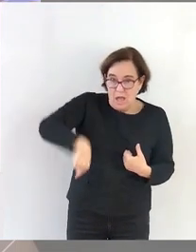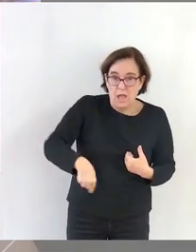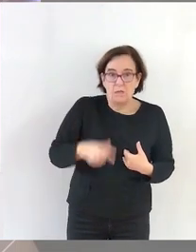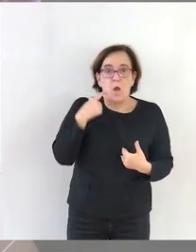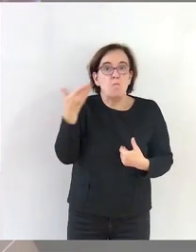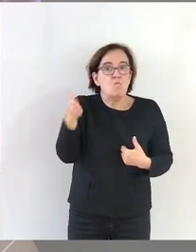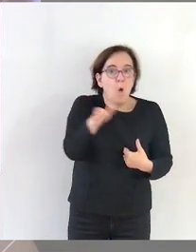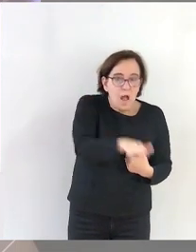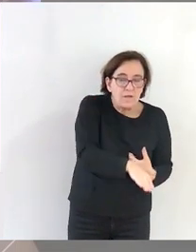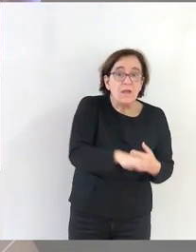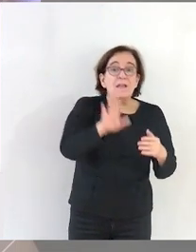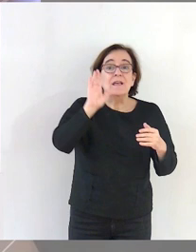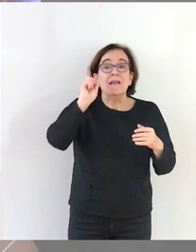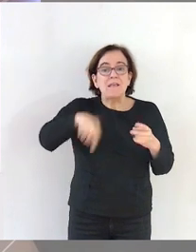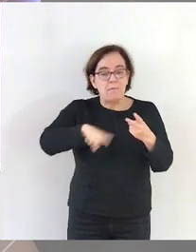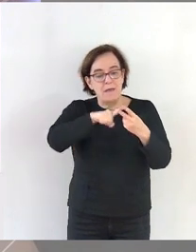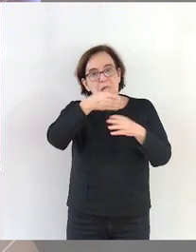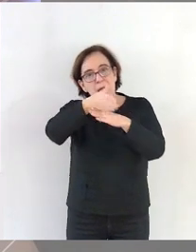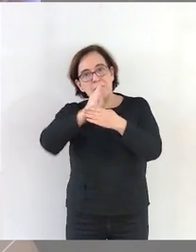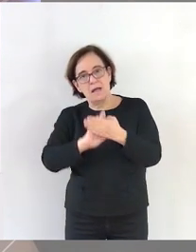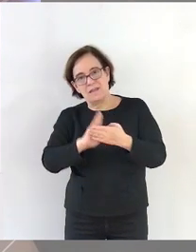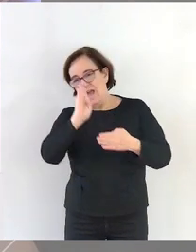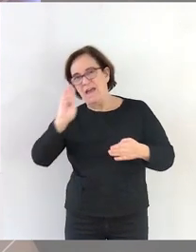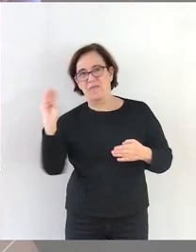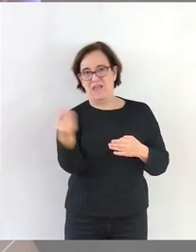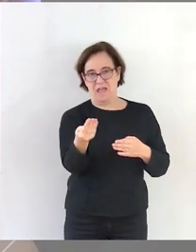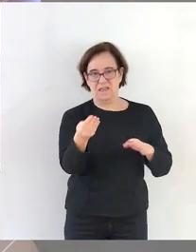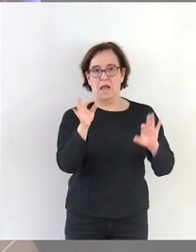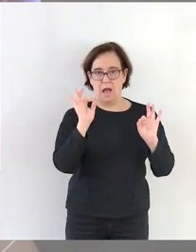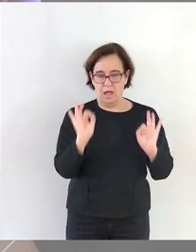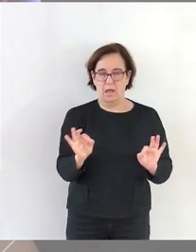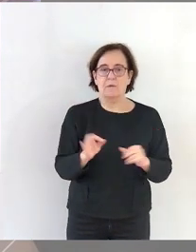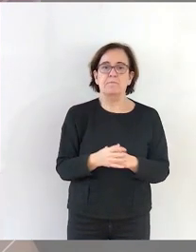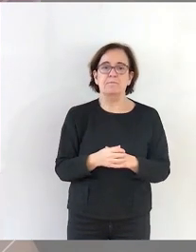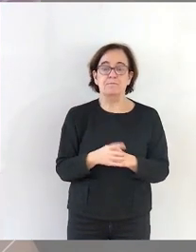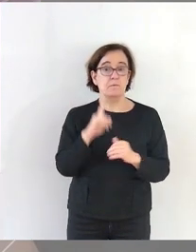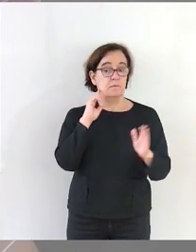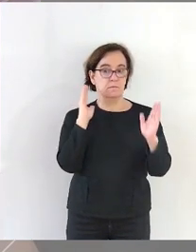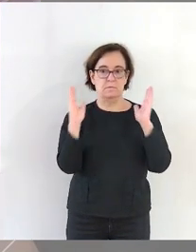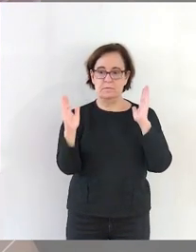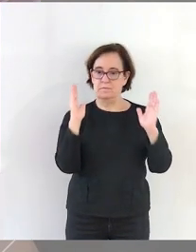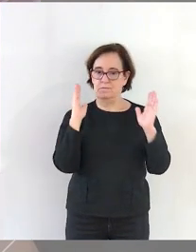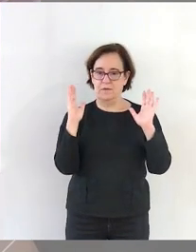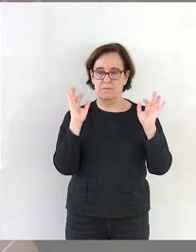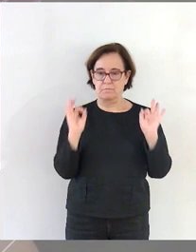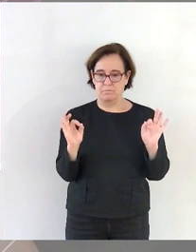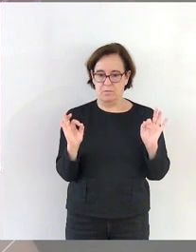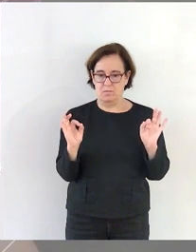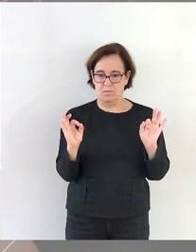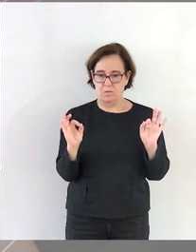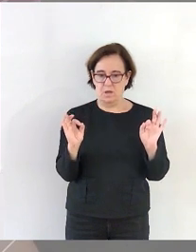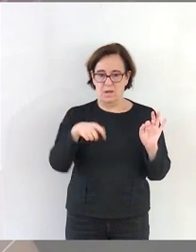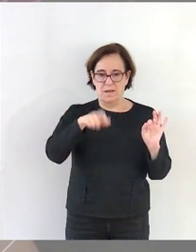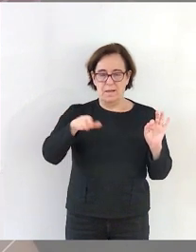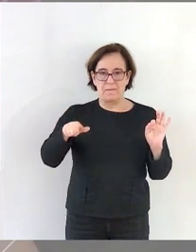de Vidas pero también tenemos esta parte más indirecta en el que en el momento es no son